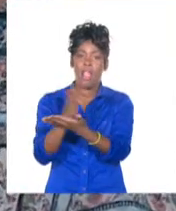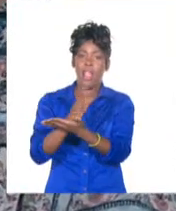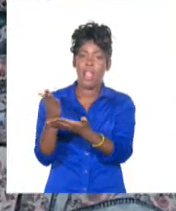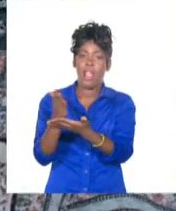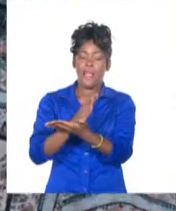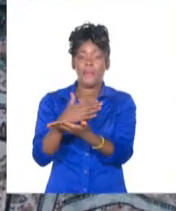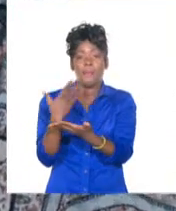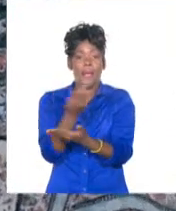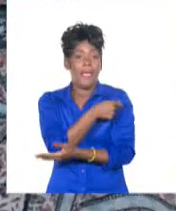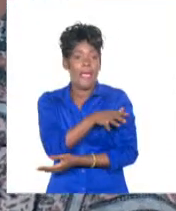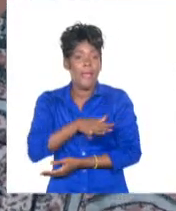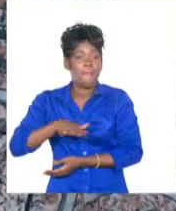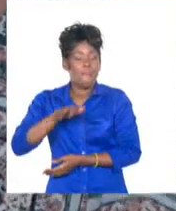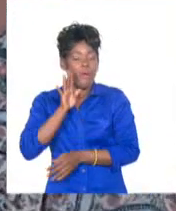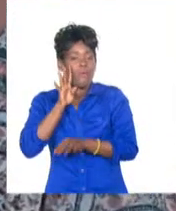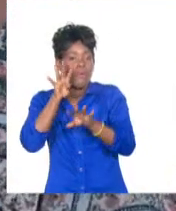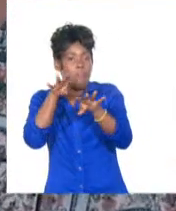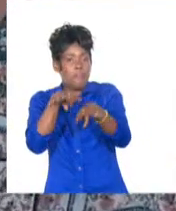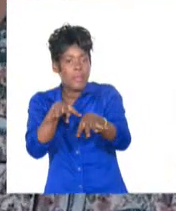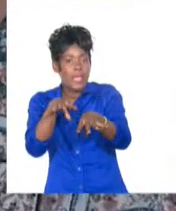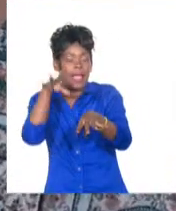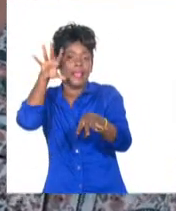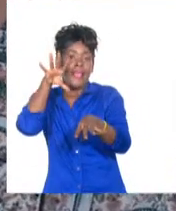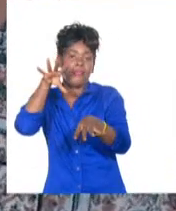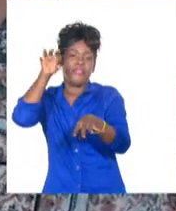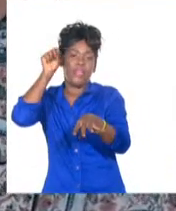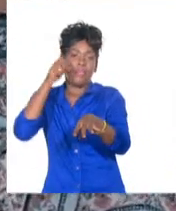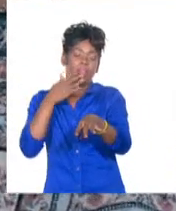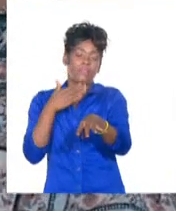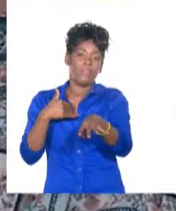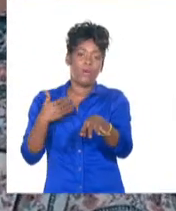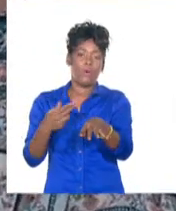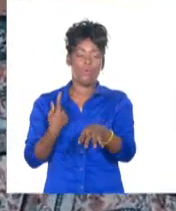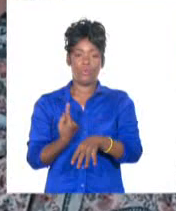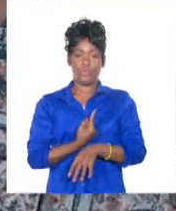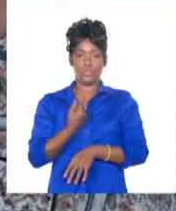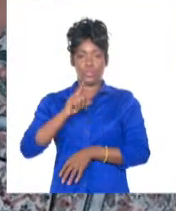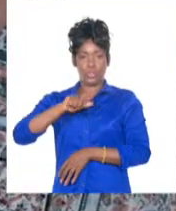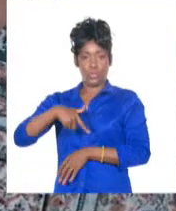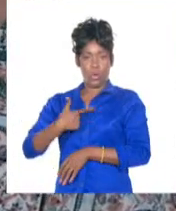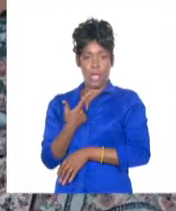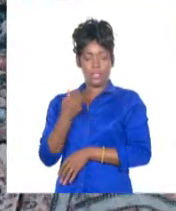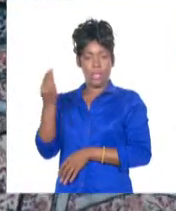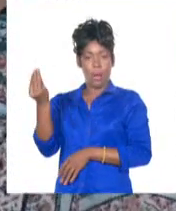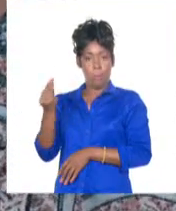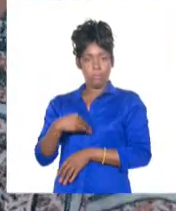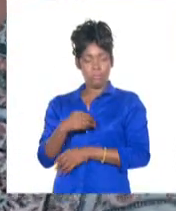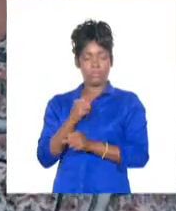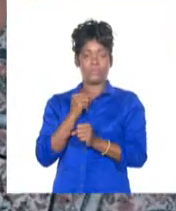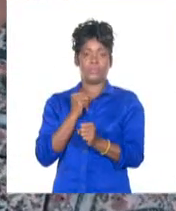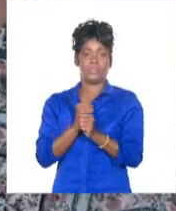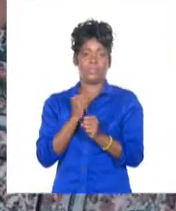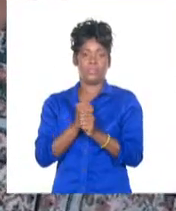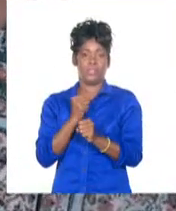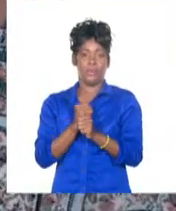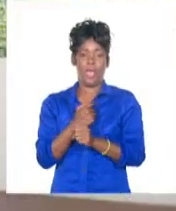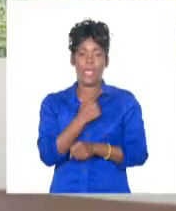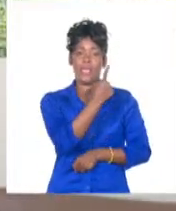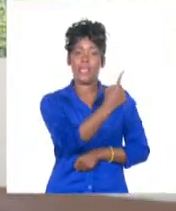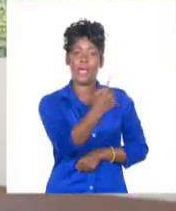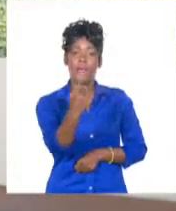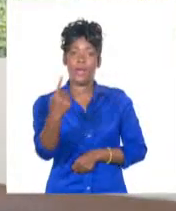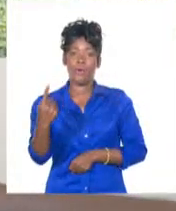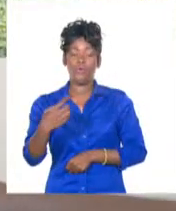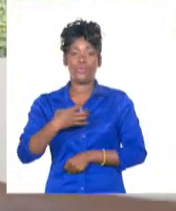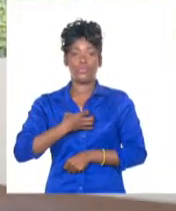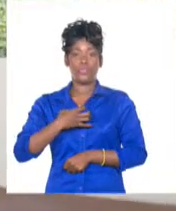entendiera cómo hibrida, en el caso de nosotros específicamente, la gráfica el libro de artista y Cacua con las temáticas.